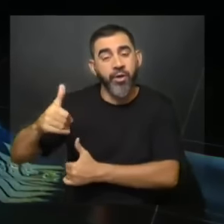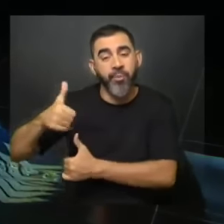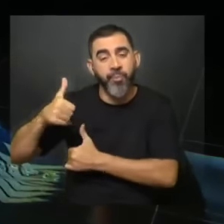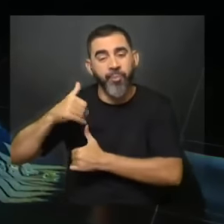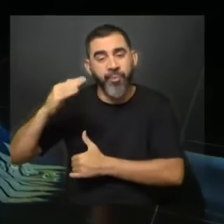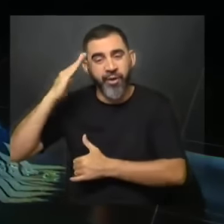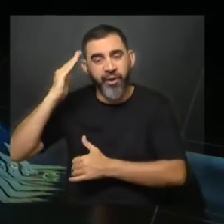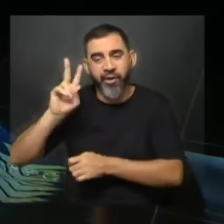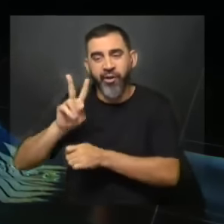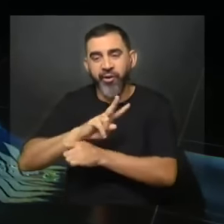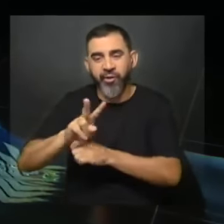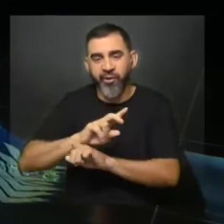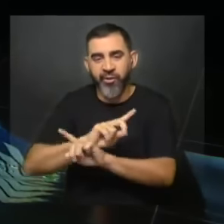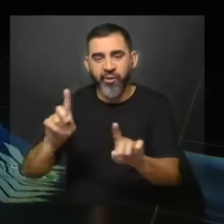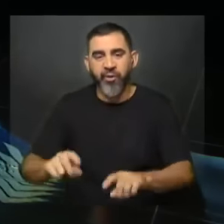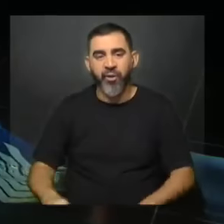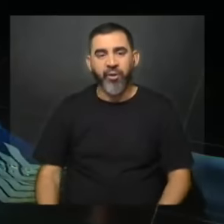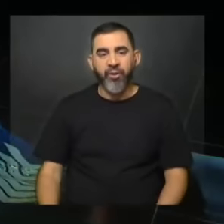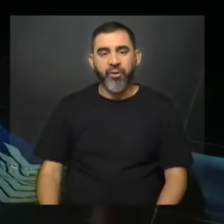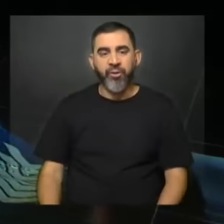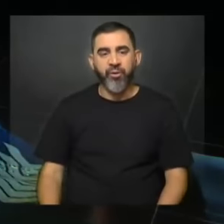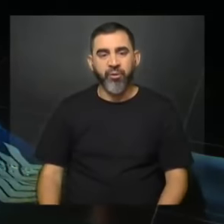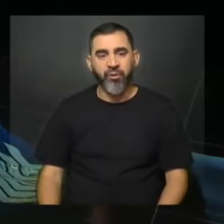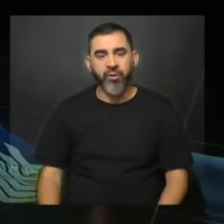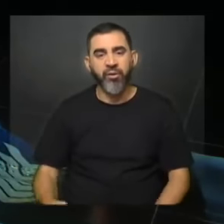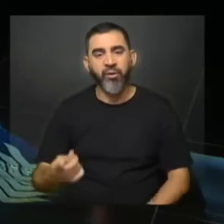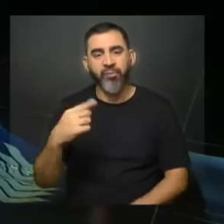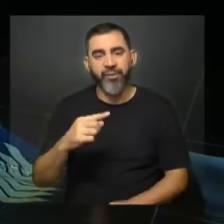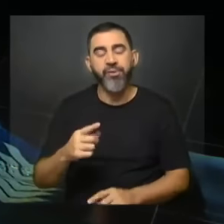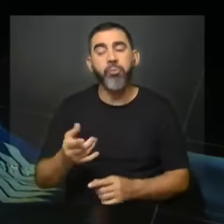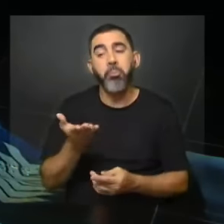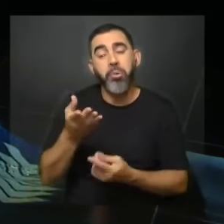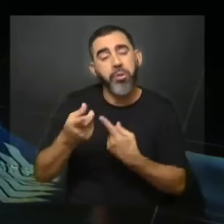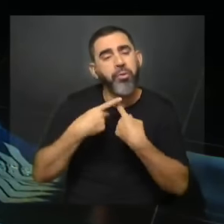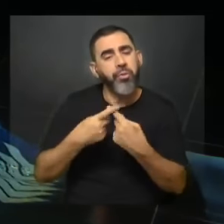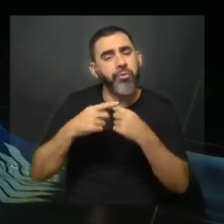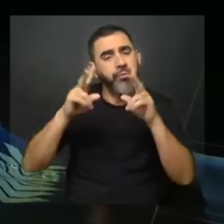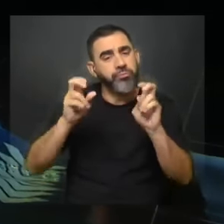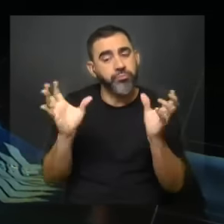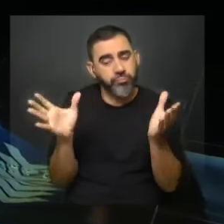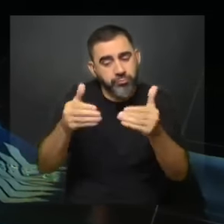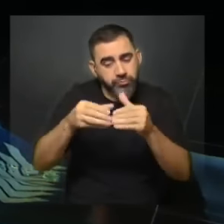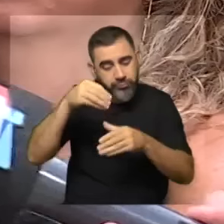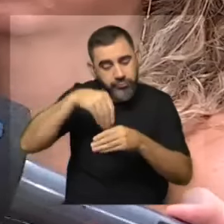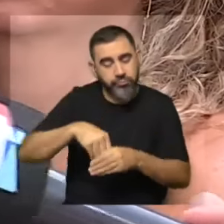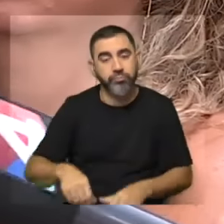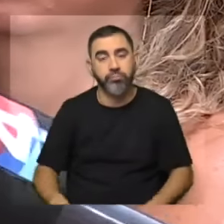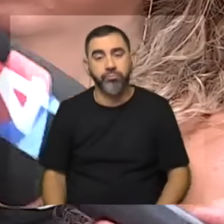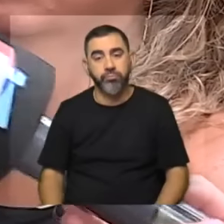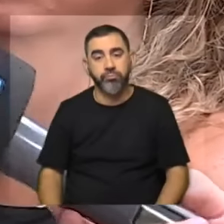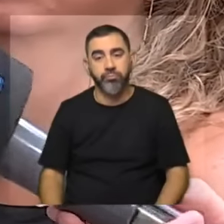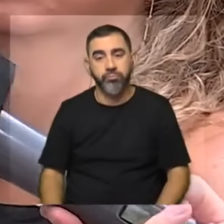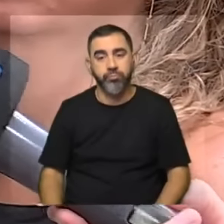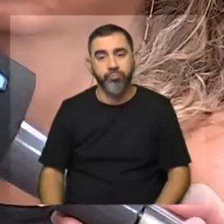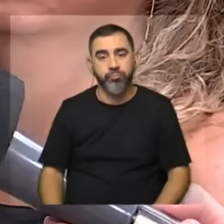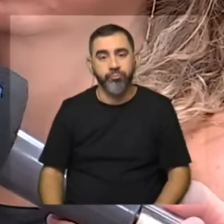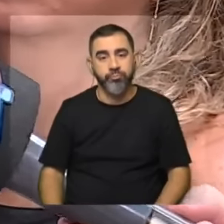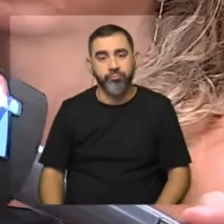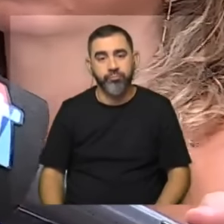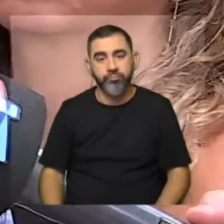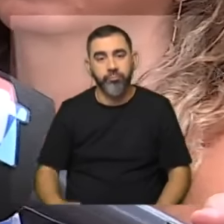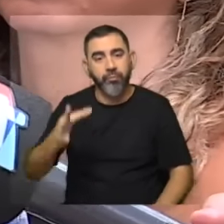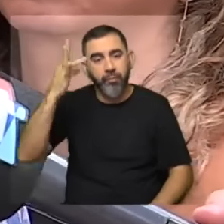militares en la seguridad interna de todos modos llamó a discutir estos temas a puertas cerradas creo que estamos levantando